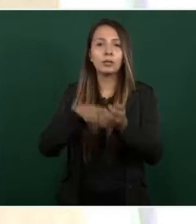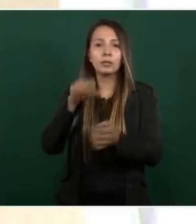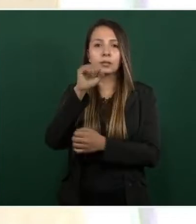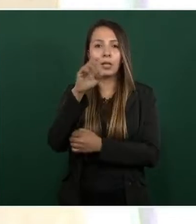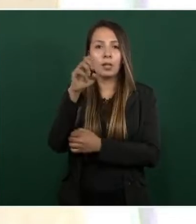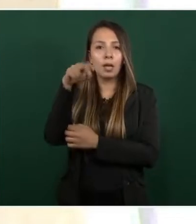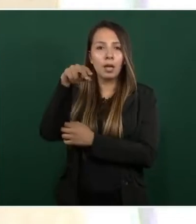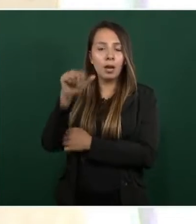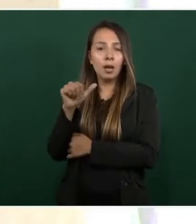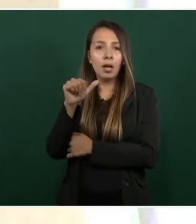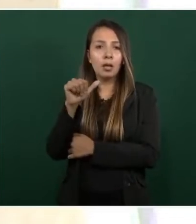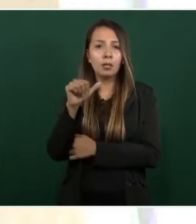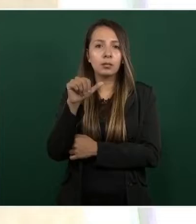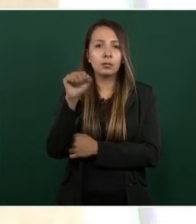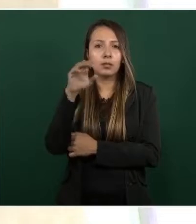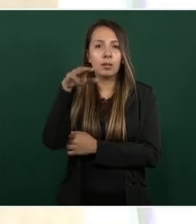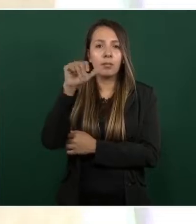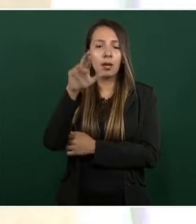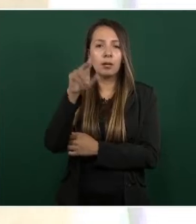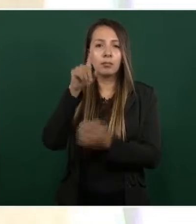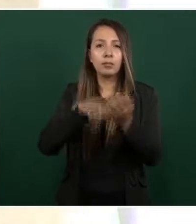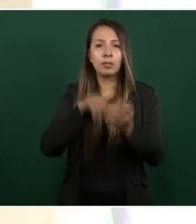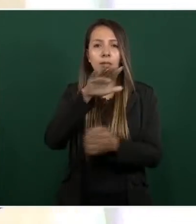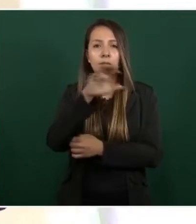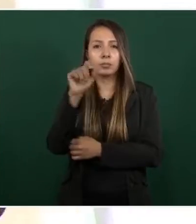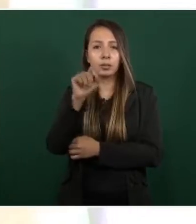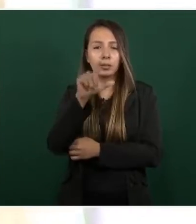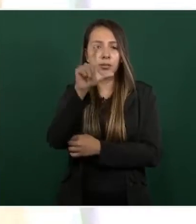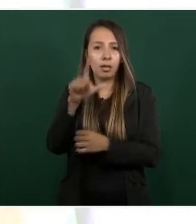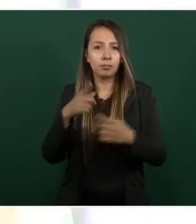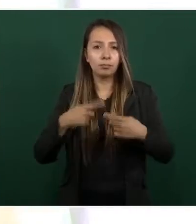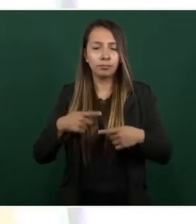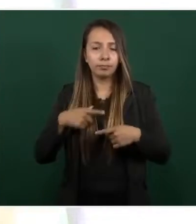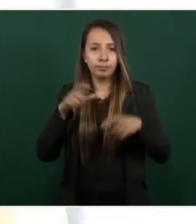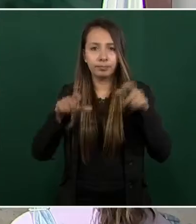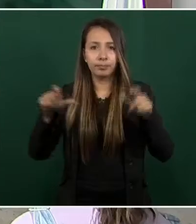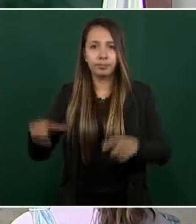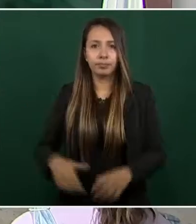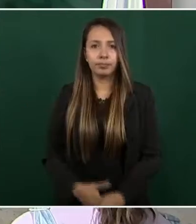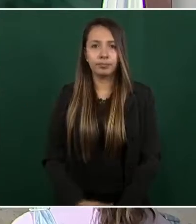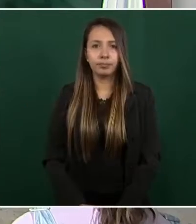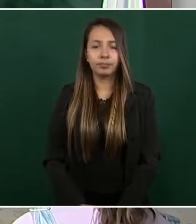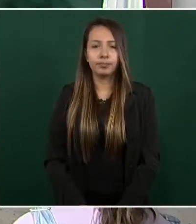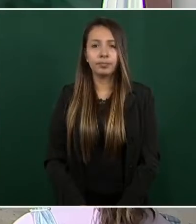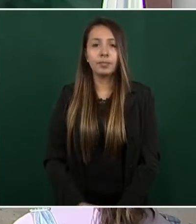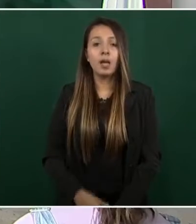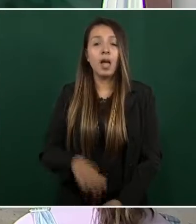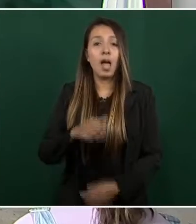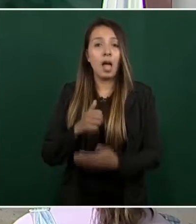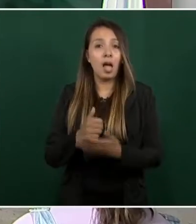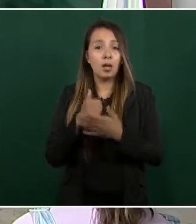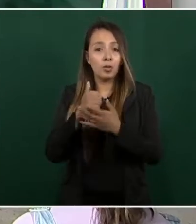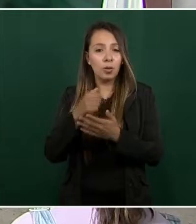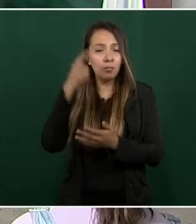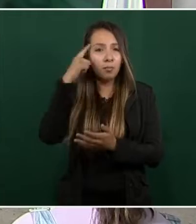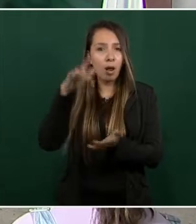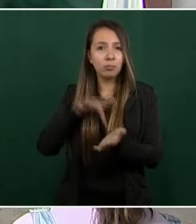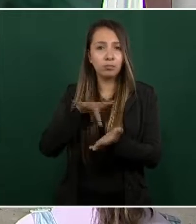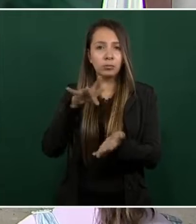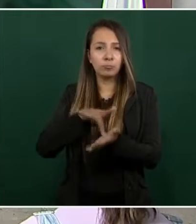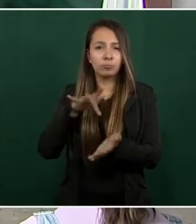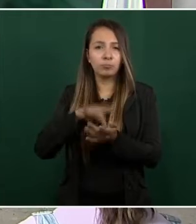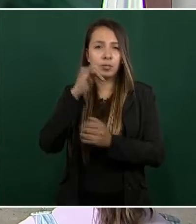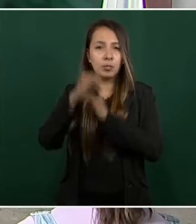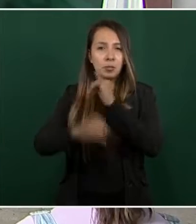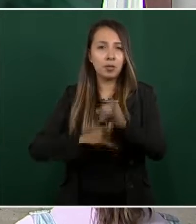Semar, 1,537 pacientes. La que sigue, por favor. En lo que se refiere a ayuda humanitaria